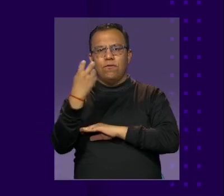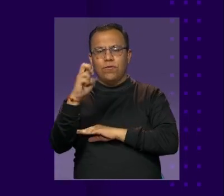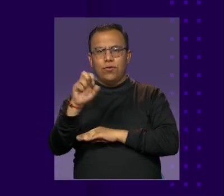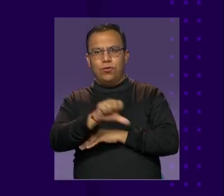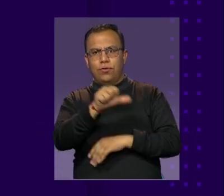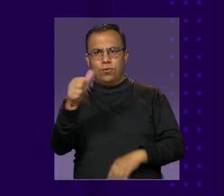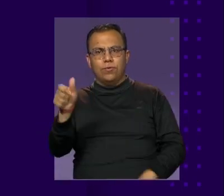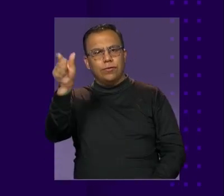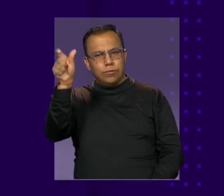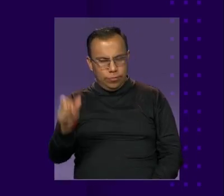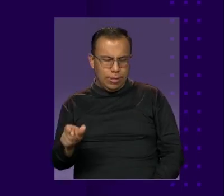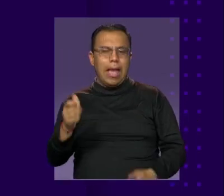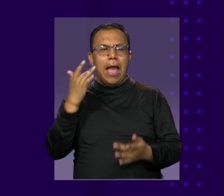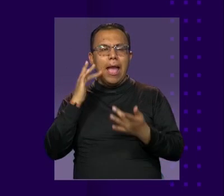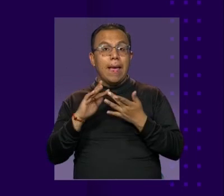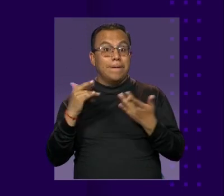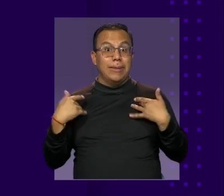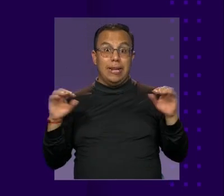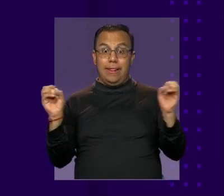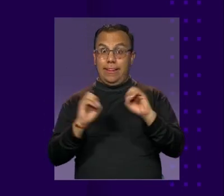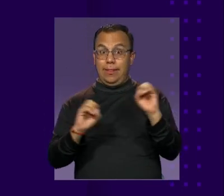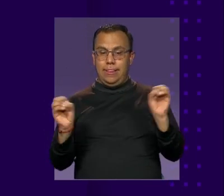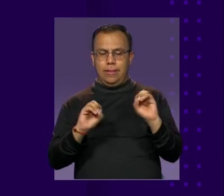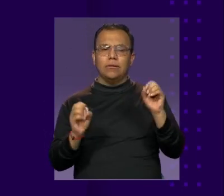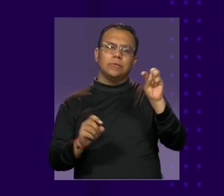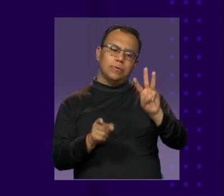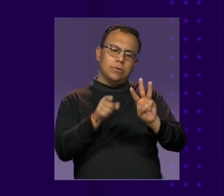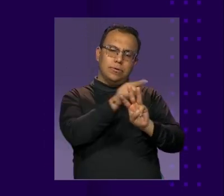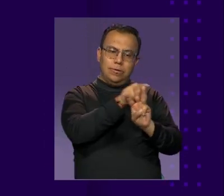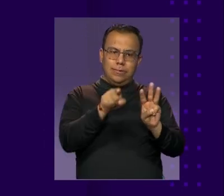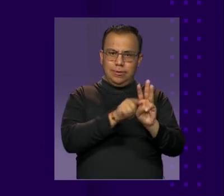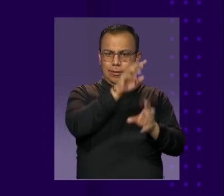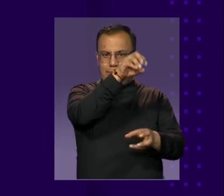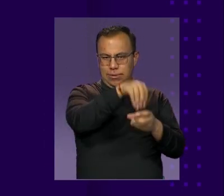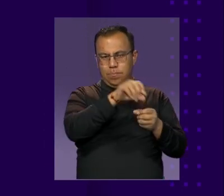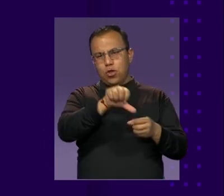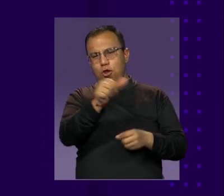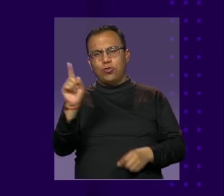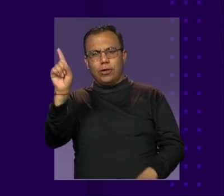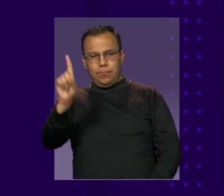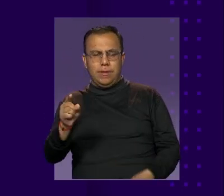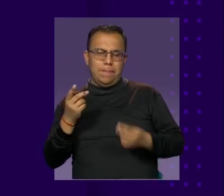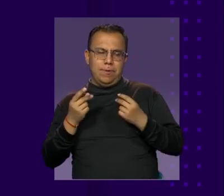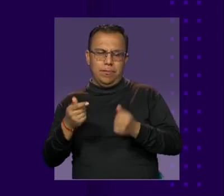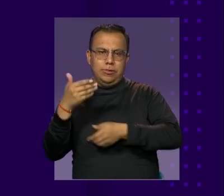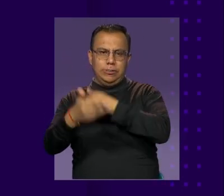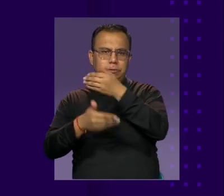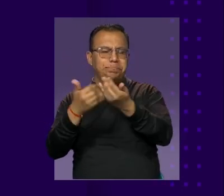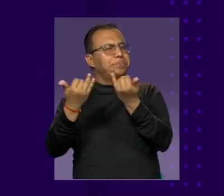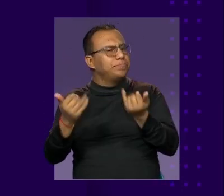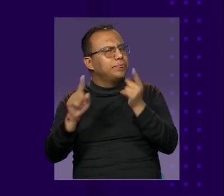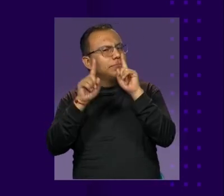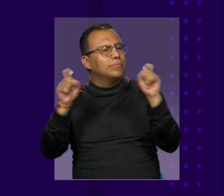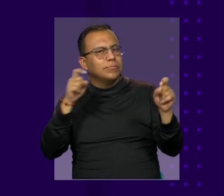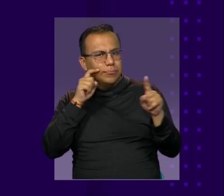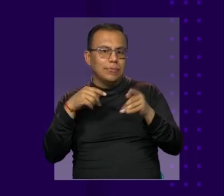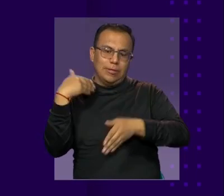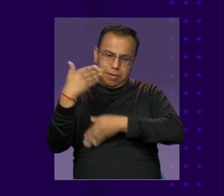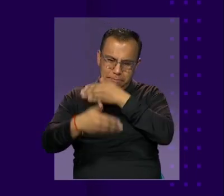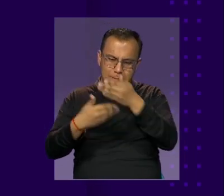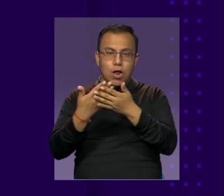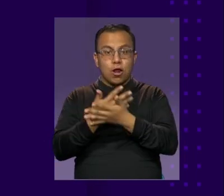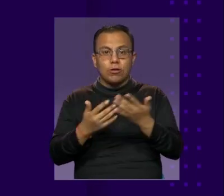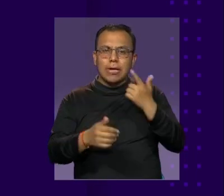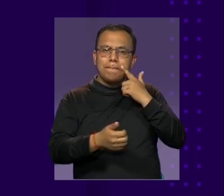hoc, para que así no haya intervención de la elección que él dio en la terna y la Corte pueda elegir más rápidamente. Por supuesto, estaremos adelantando,